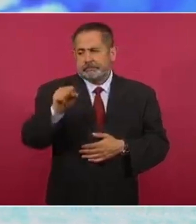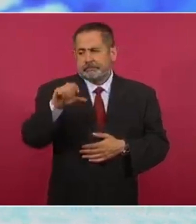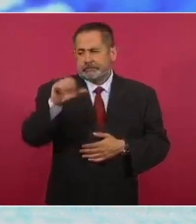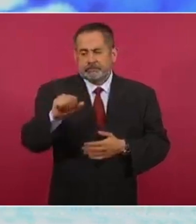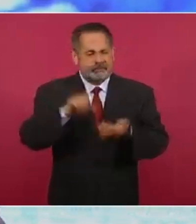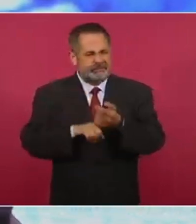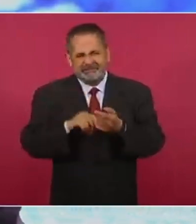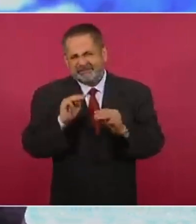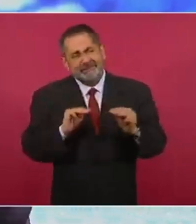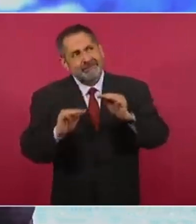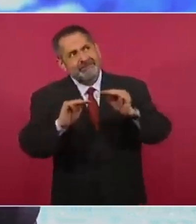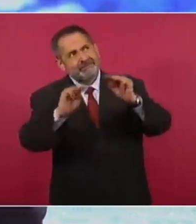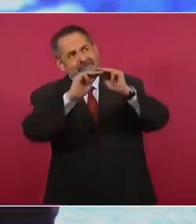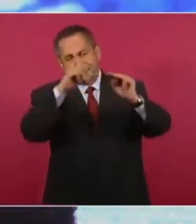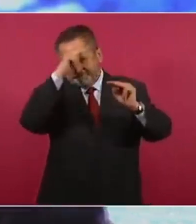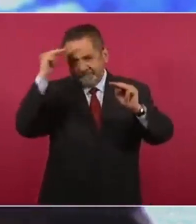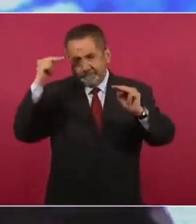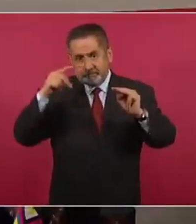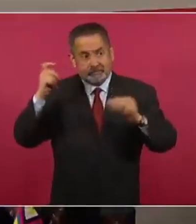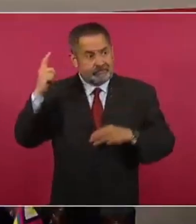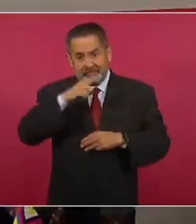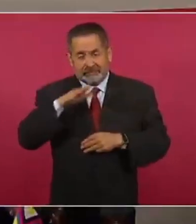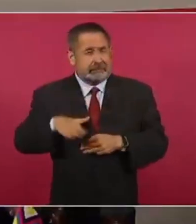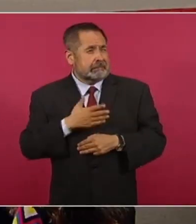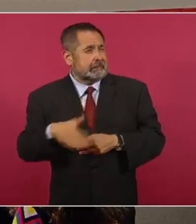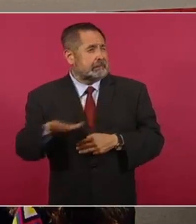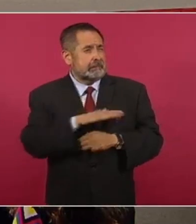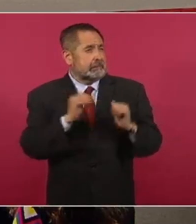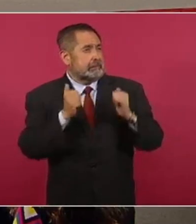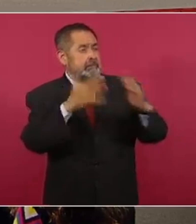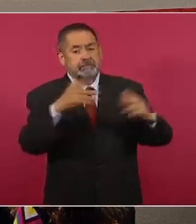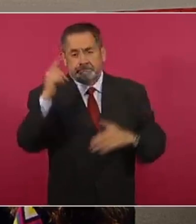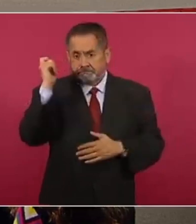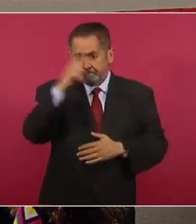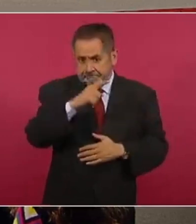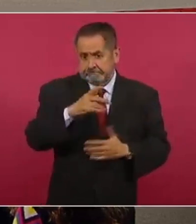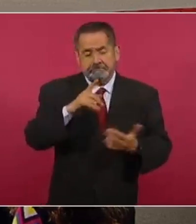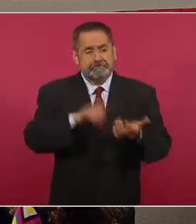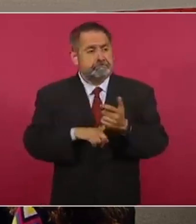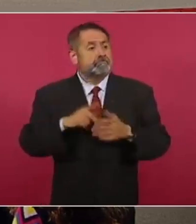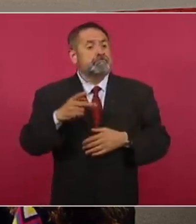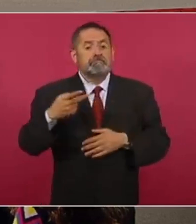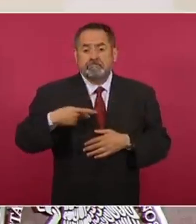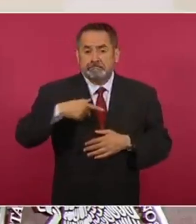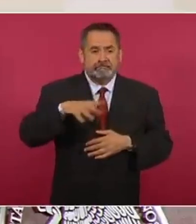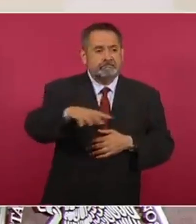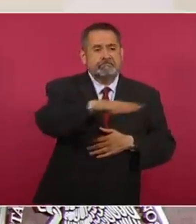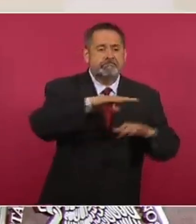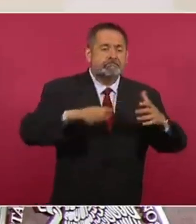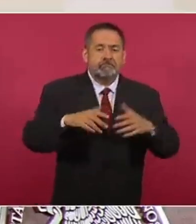nayarita es una región de muy difícil acceso hay población mucho